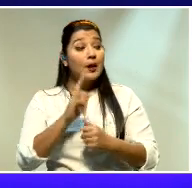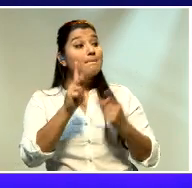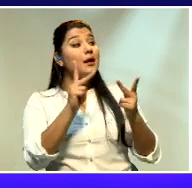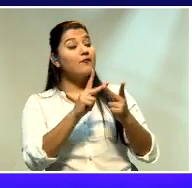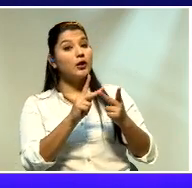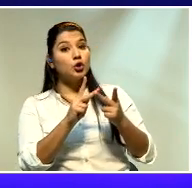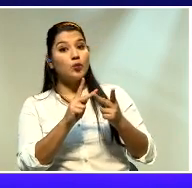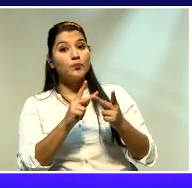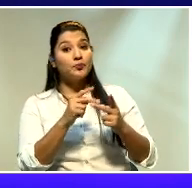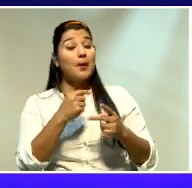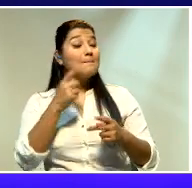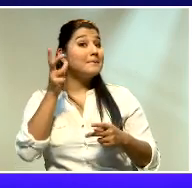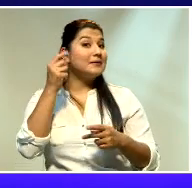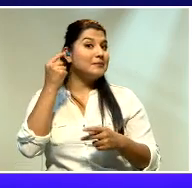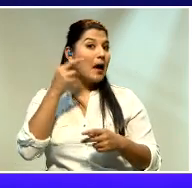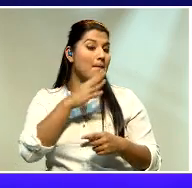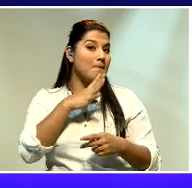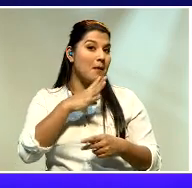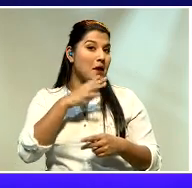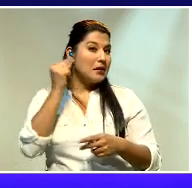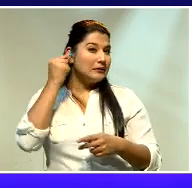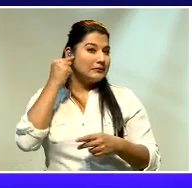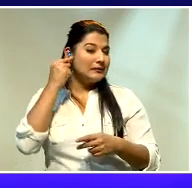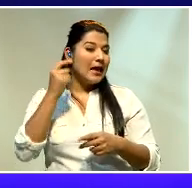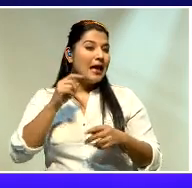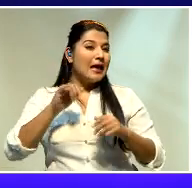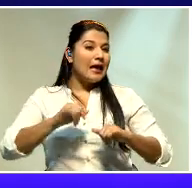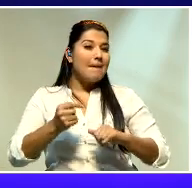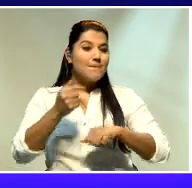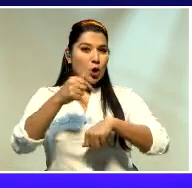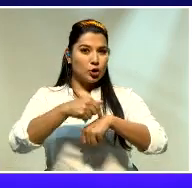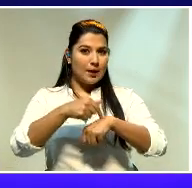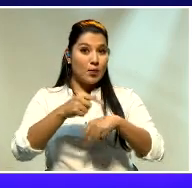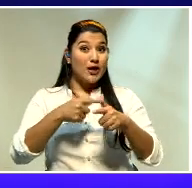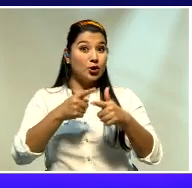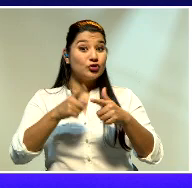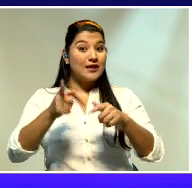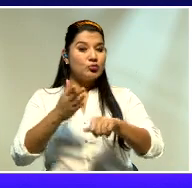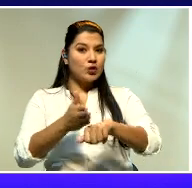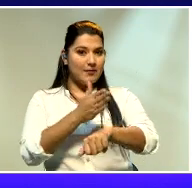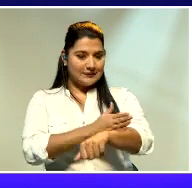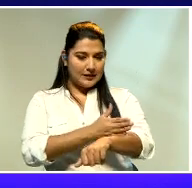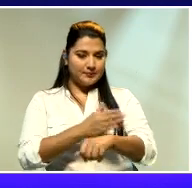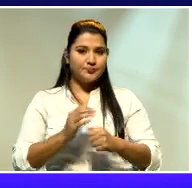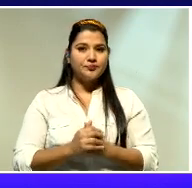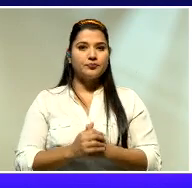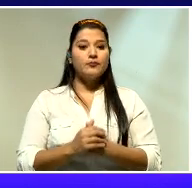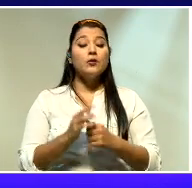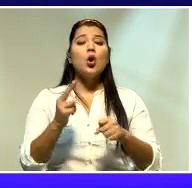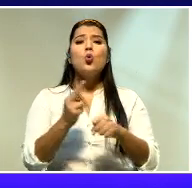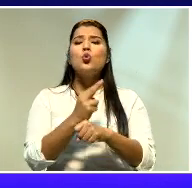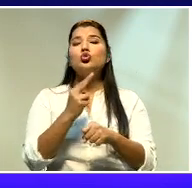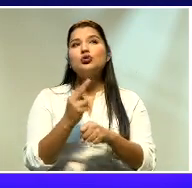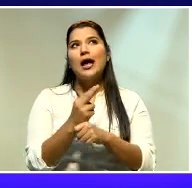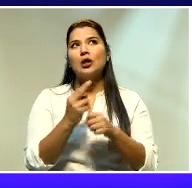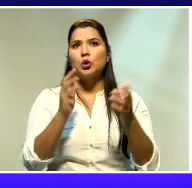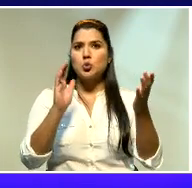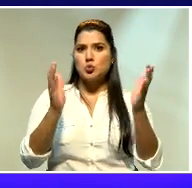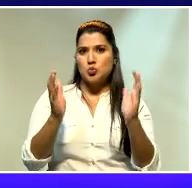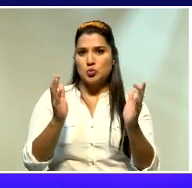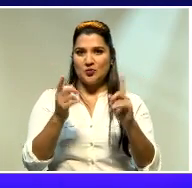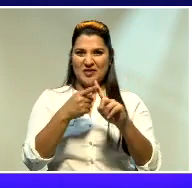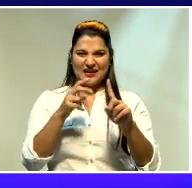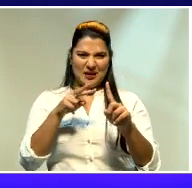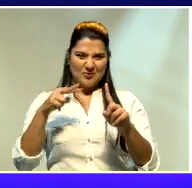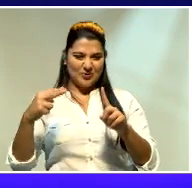mi productor en mi oreja que nos queda poco tiempo, entonces vamos a avanzar un poquito. Utilizando una analogía futbolera,